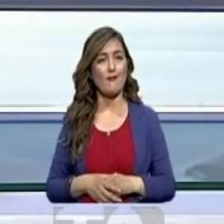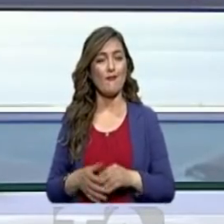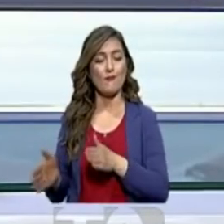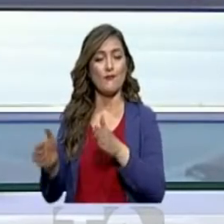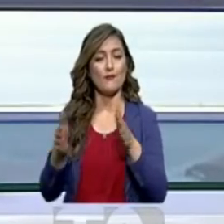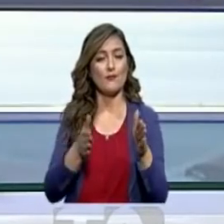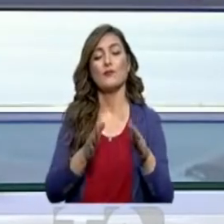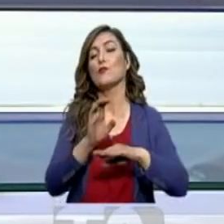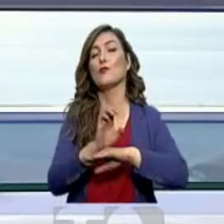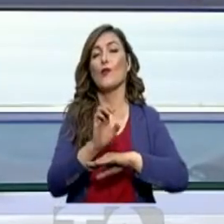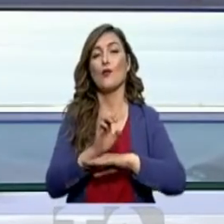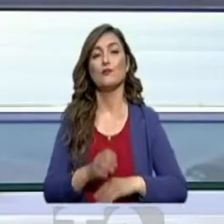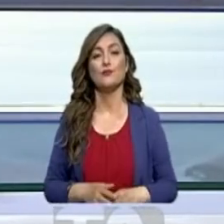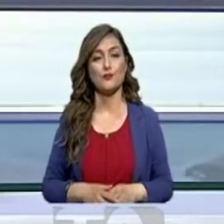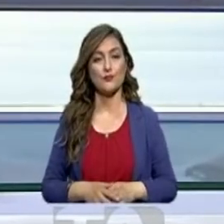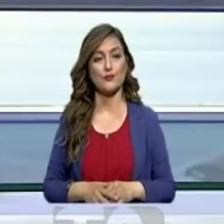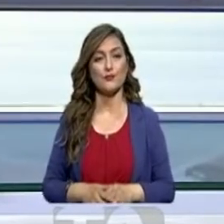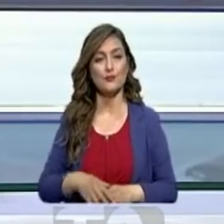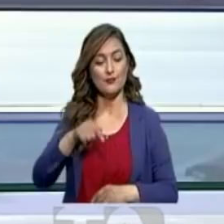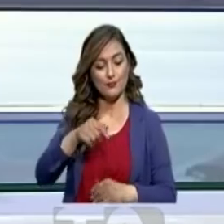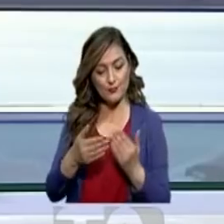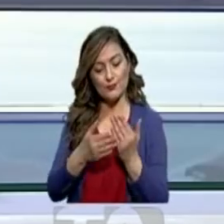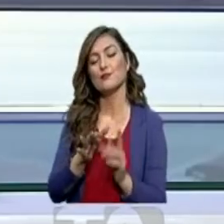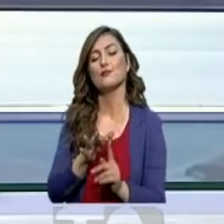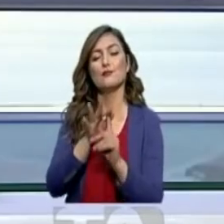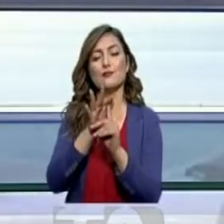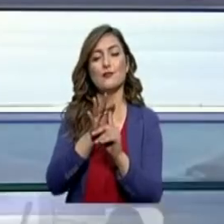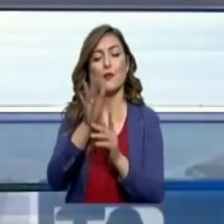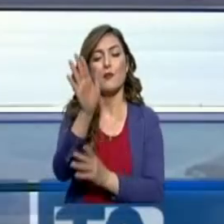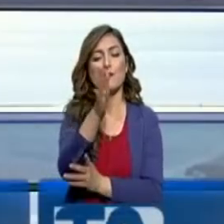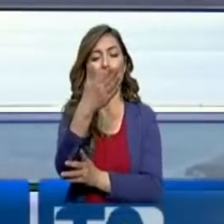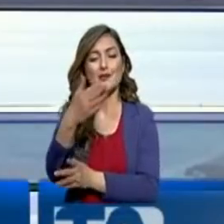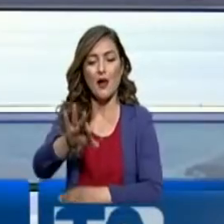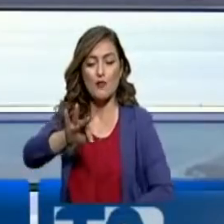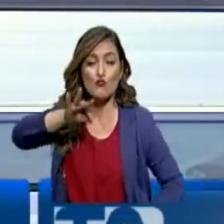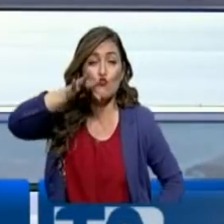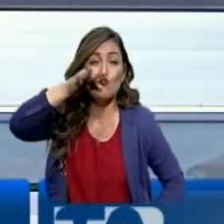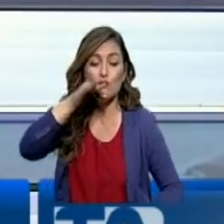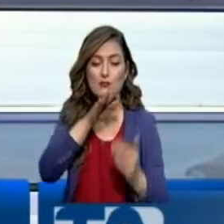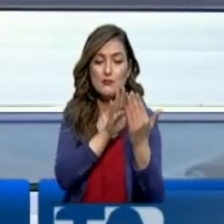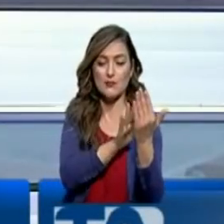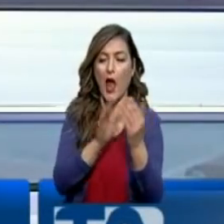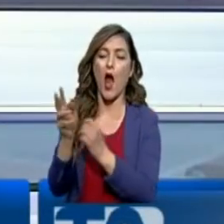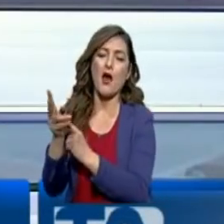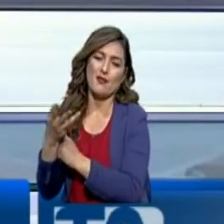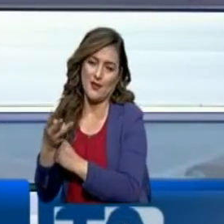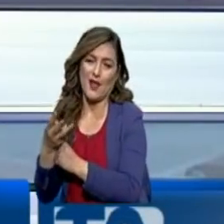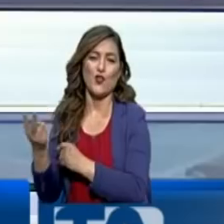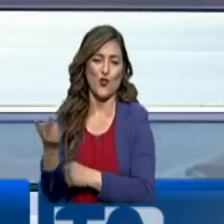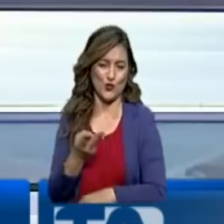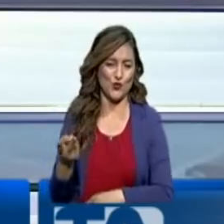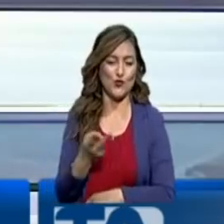De regreso a la información nacional, se realizó la ceremonia de juramento a la bandera de manera presencial y virtual. Más de 50.000